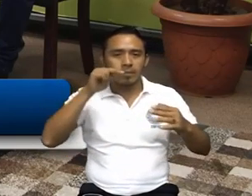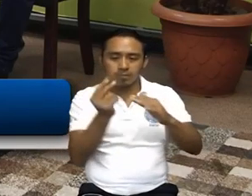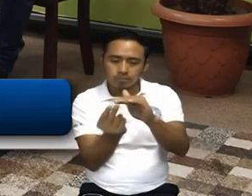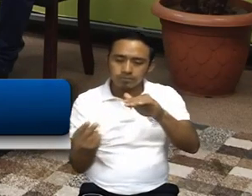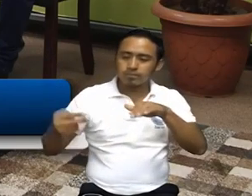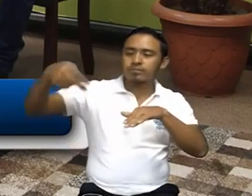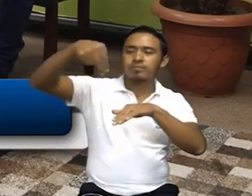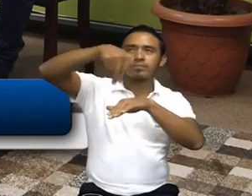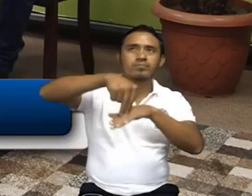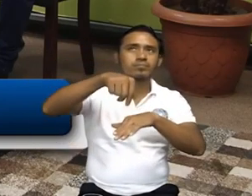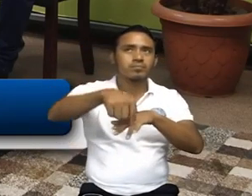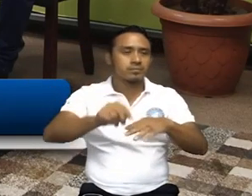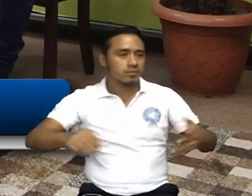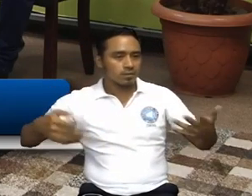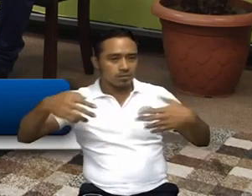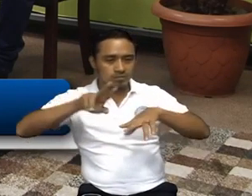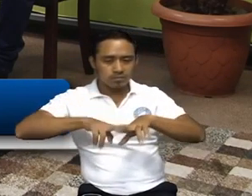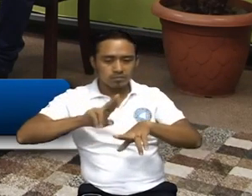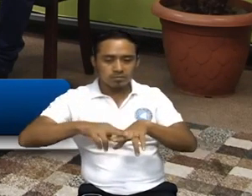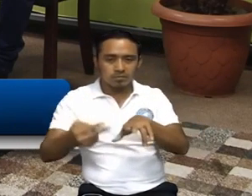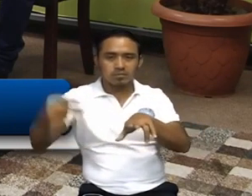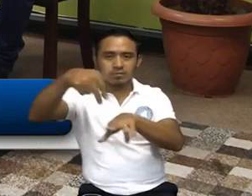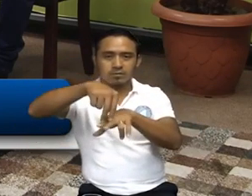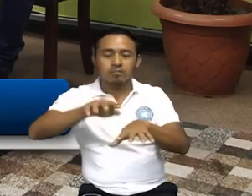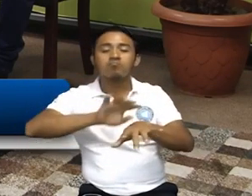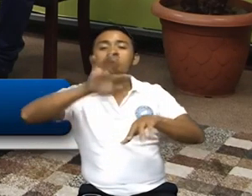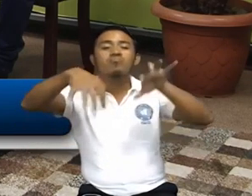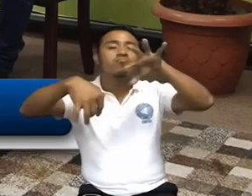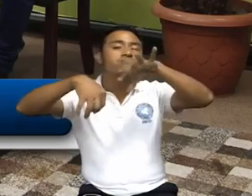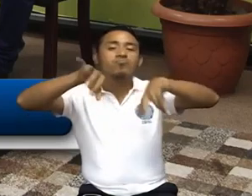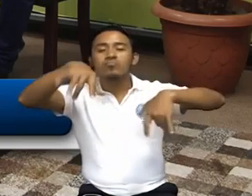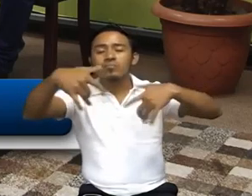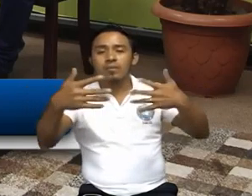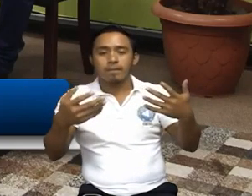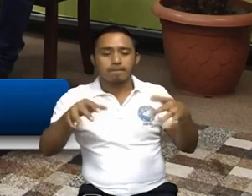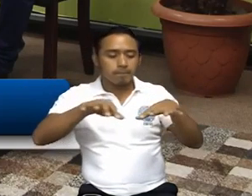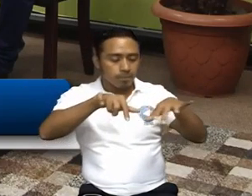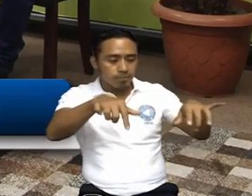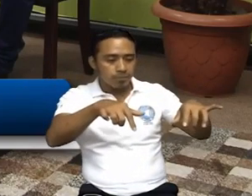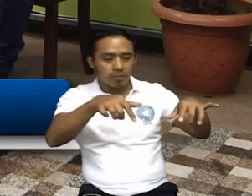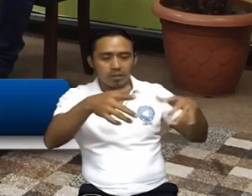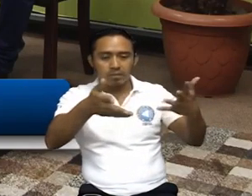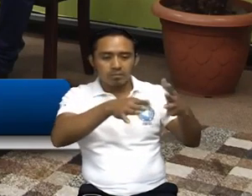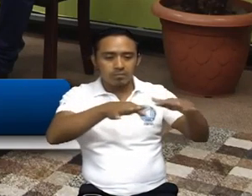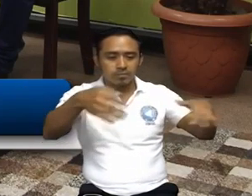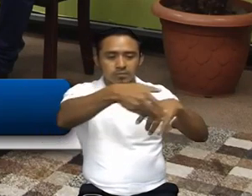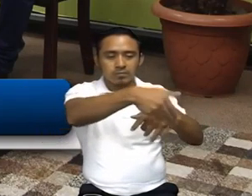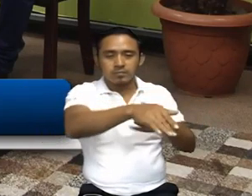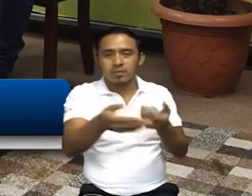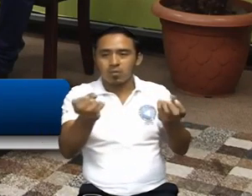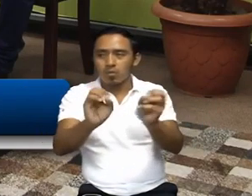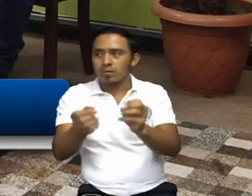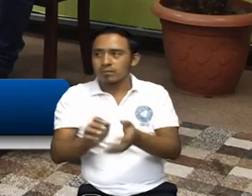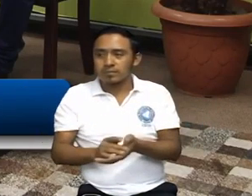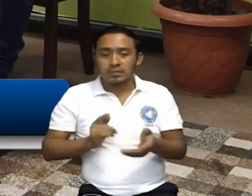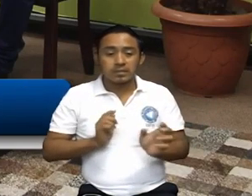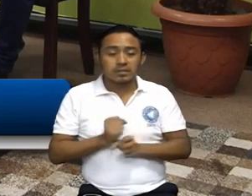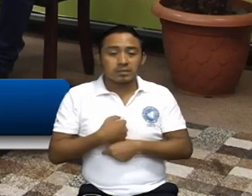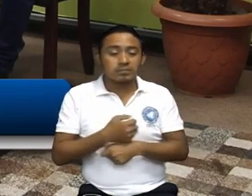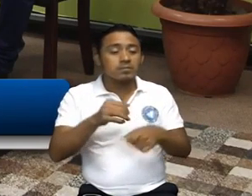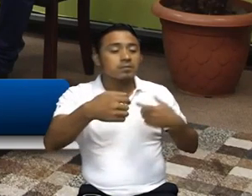una silla, en un taburete, y está escurcando, ya sea en el pantry o está escurcando en la cocina. Tal vez anda hambre y quiere